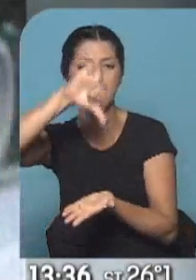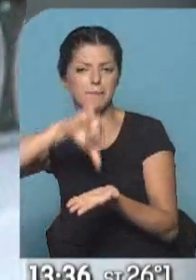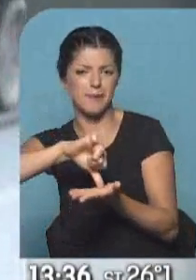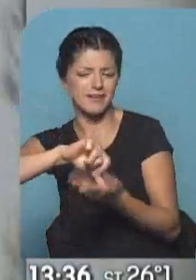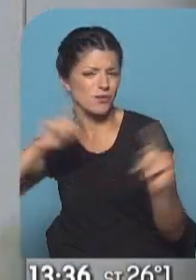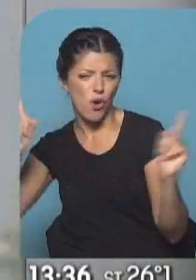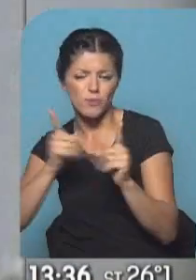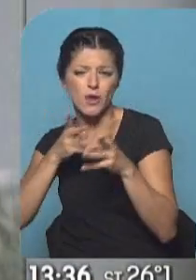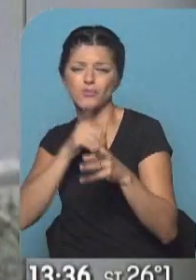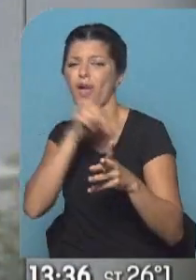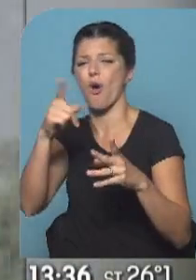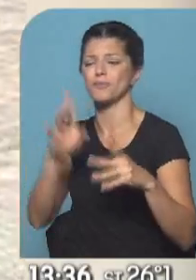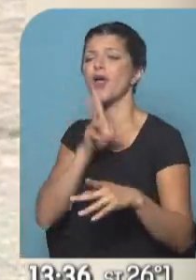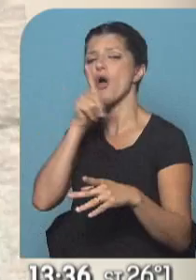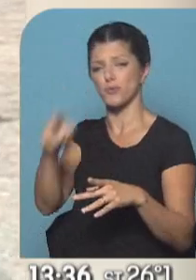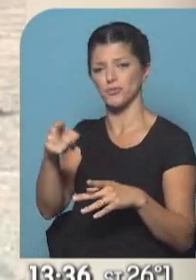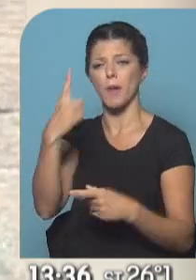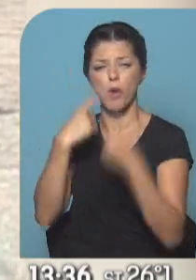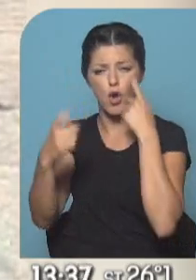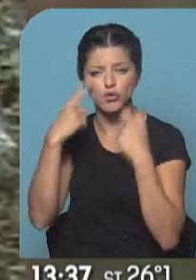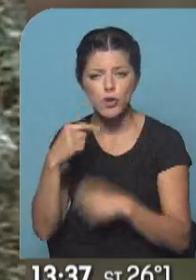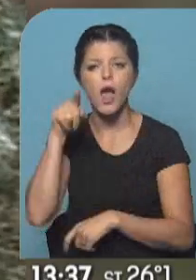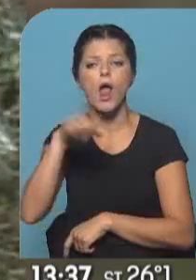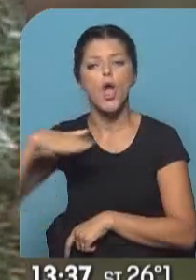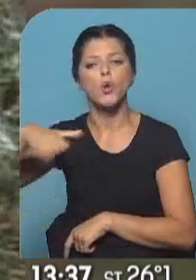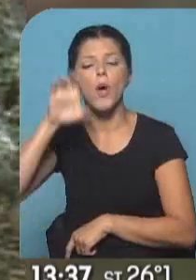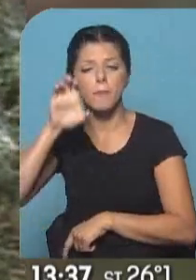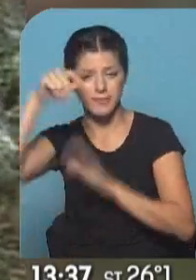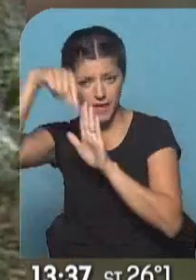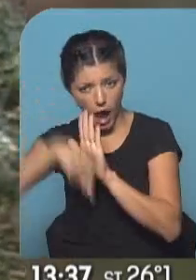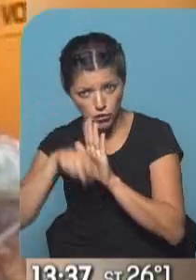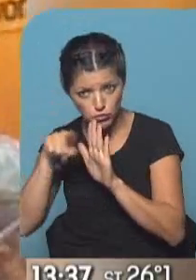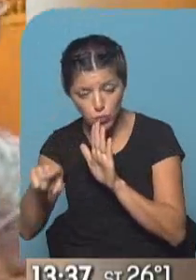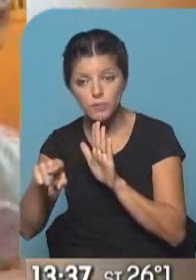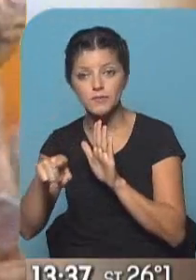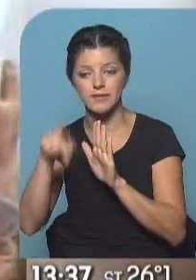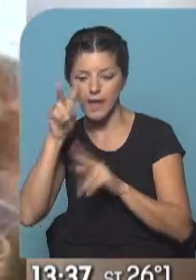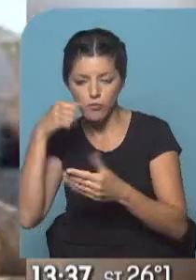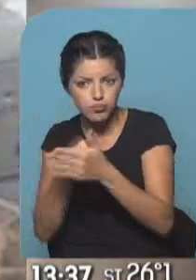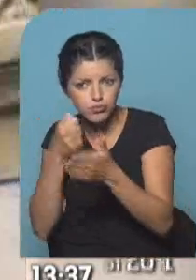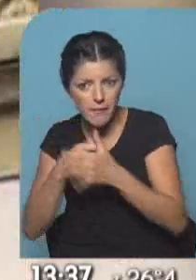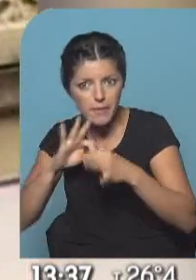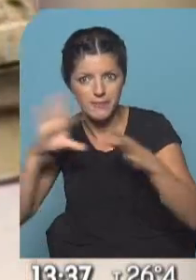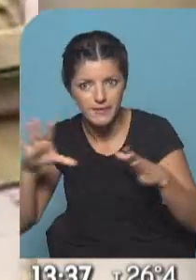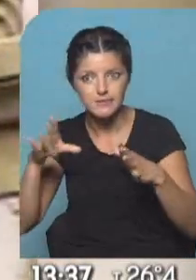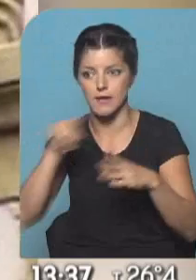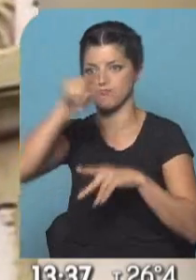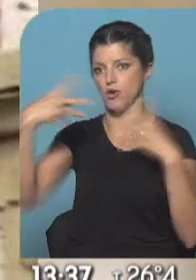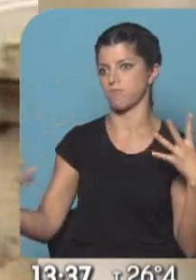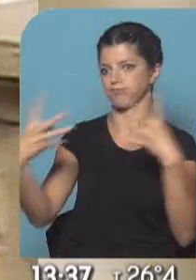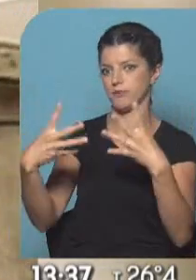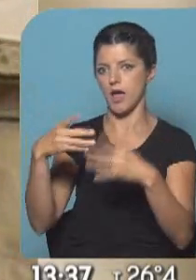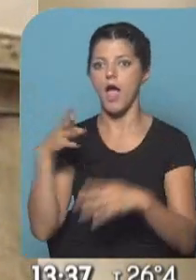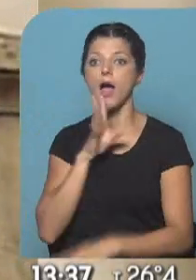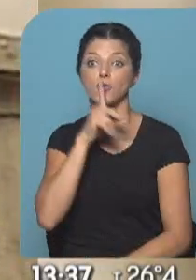cruenta guerra con Rusia por el control de Osetia del Sur, una provincia georgiana con vocación independentista. Sobre finales de su